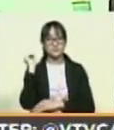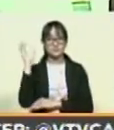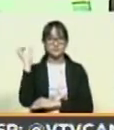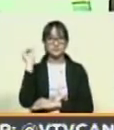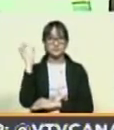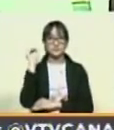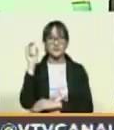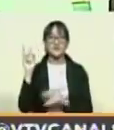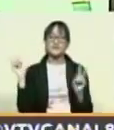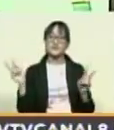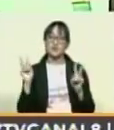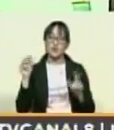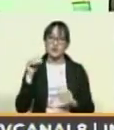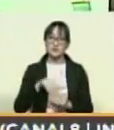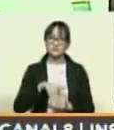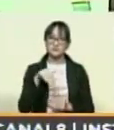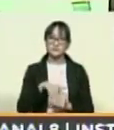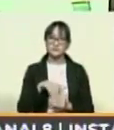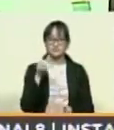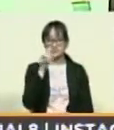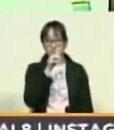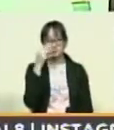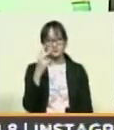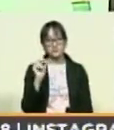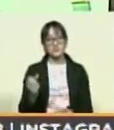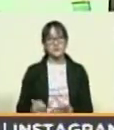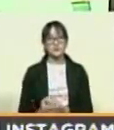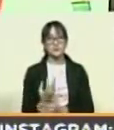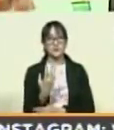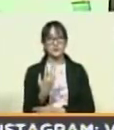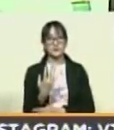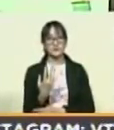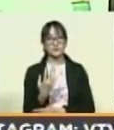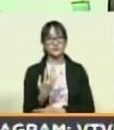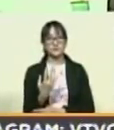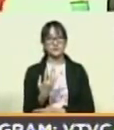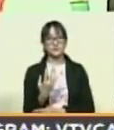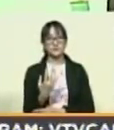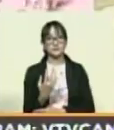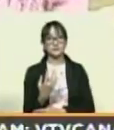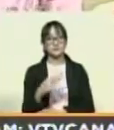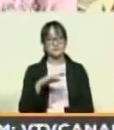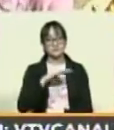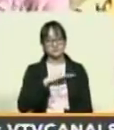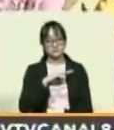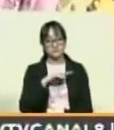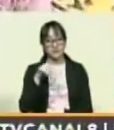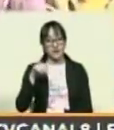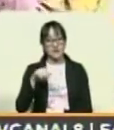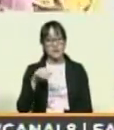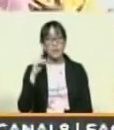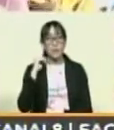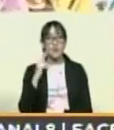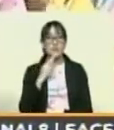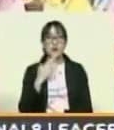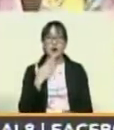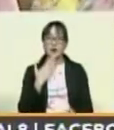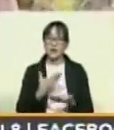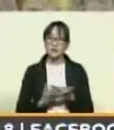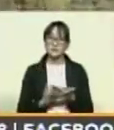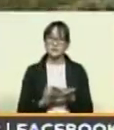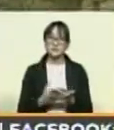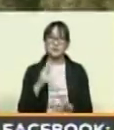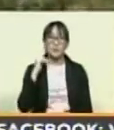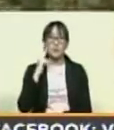para la victoria electoral del domingo 20 de mayo desde la tierra bendita del Estado Bolívar. Gracias, Bolívar,